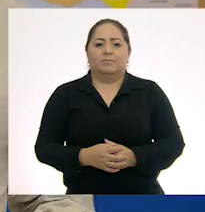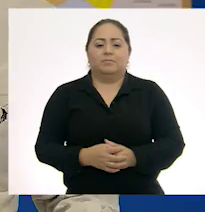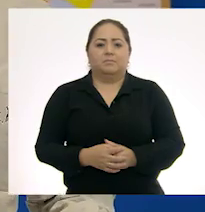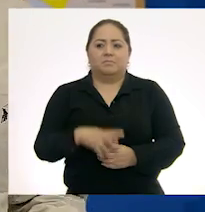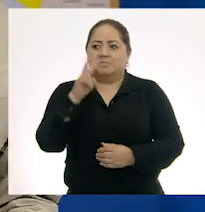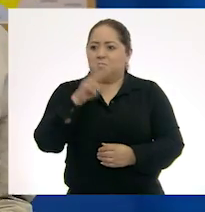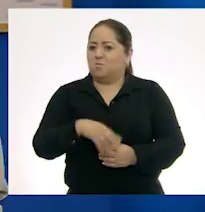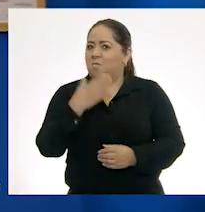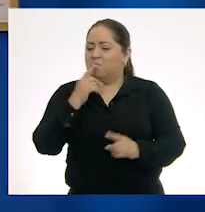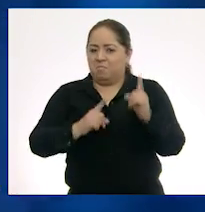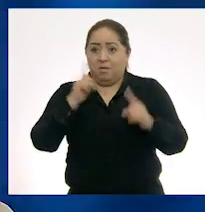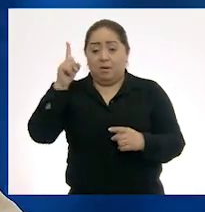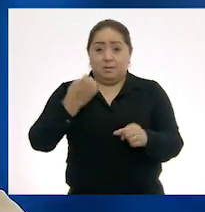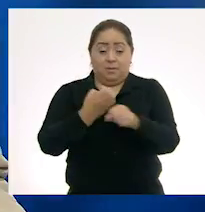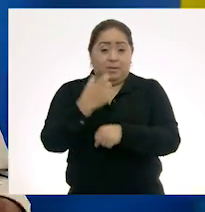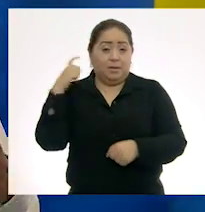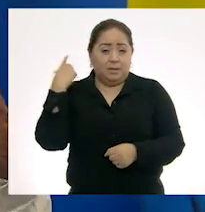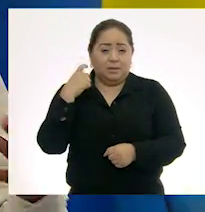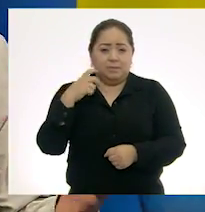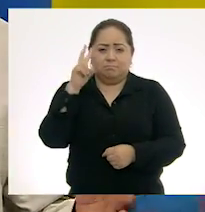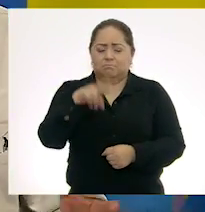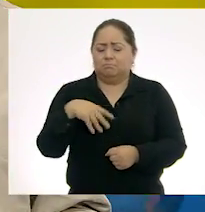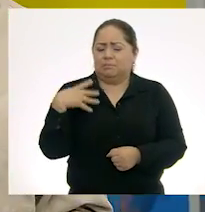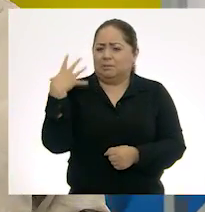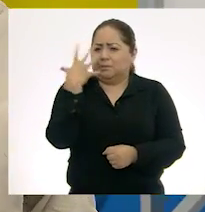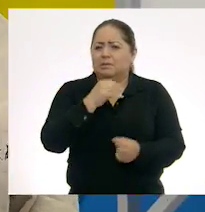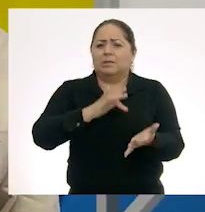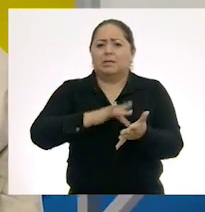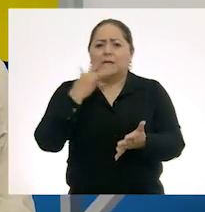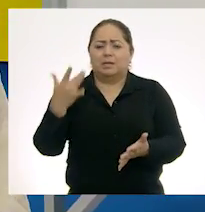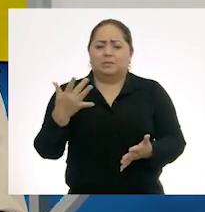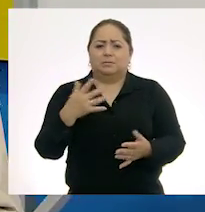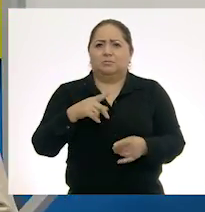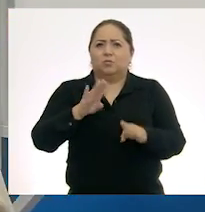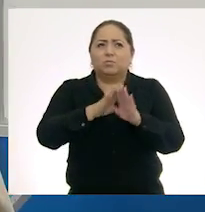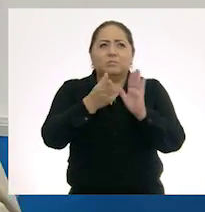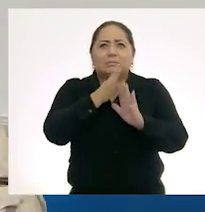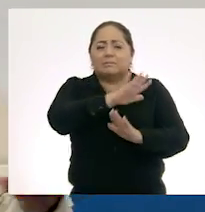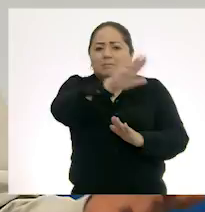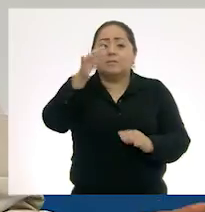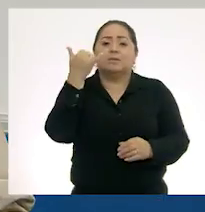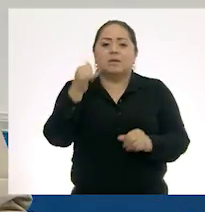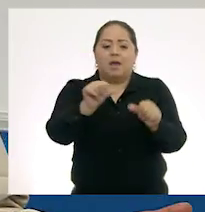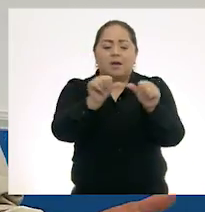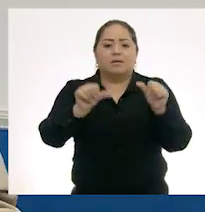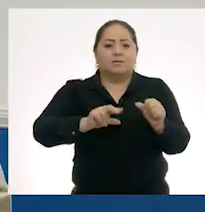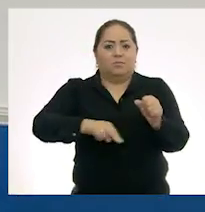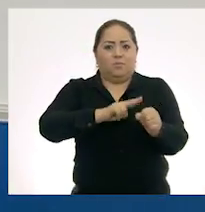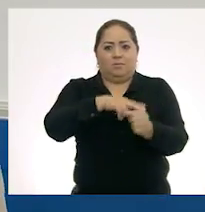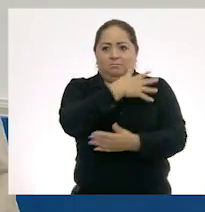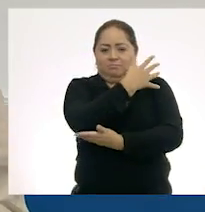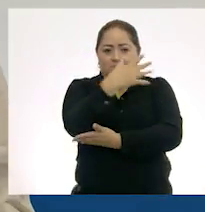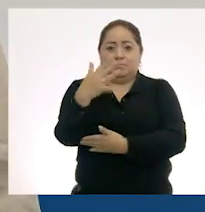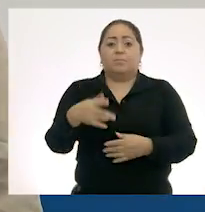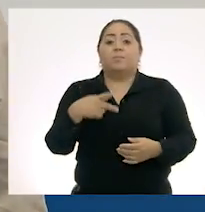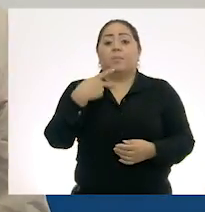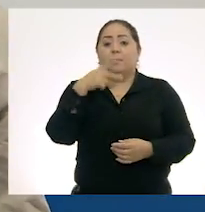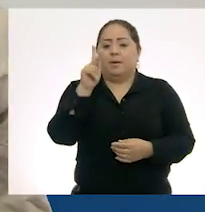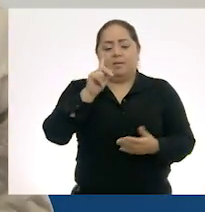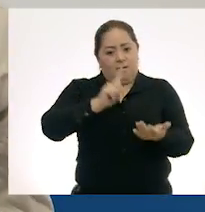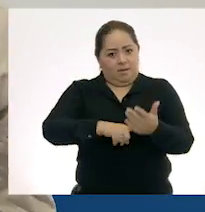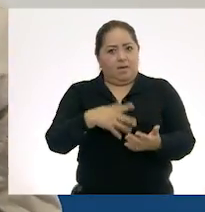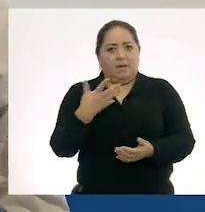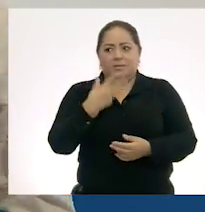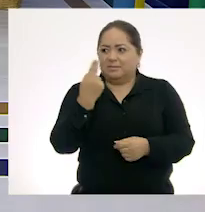Sin duda, el estado de Querétaro es magnífico gracias a sus edificaciones y áreas naturales. Pero aún hay